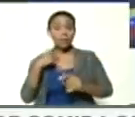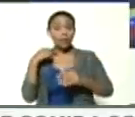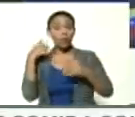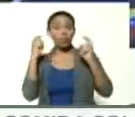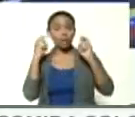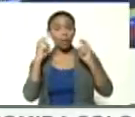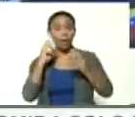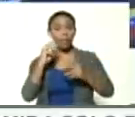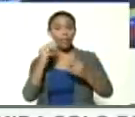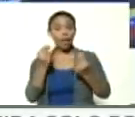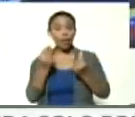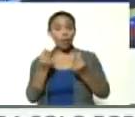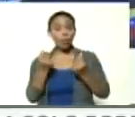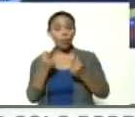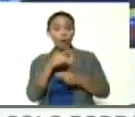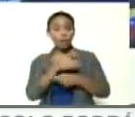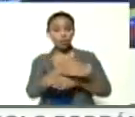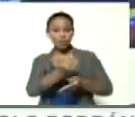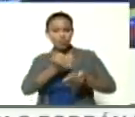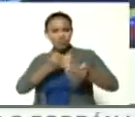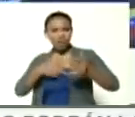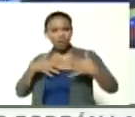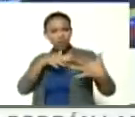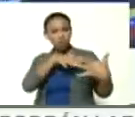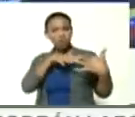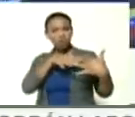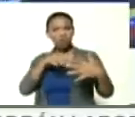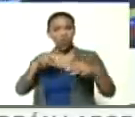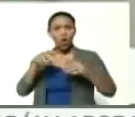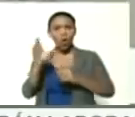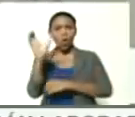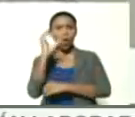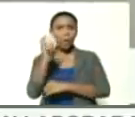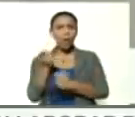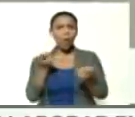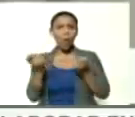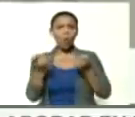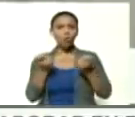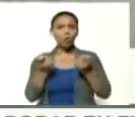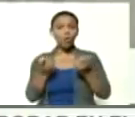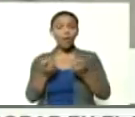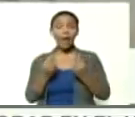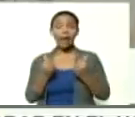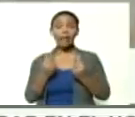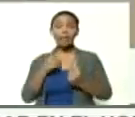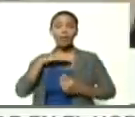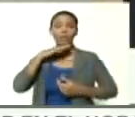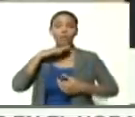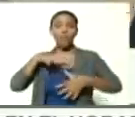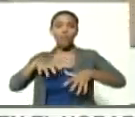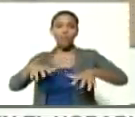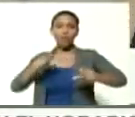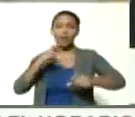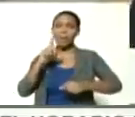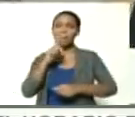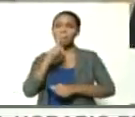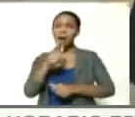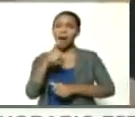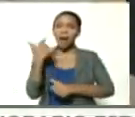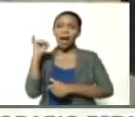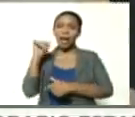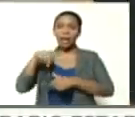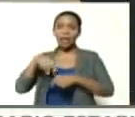económico. Y lo que está detrás de la guerra en Colombia es el control de la riqueza mala vida del